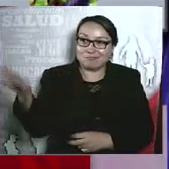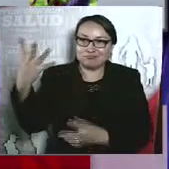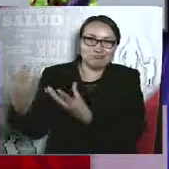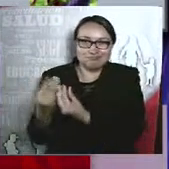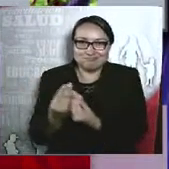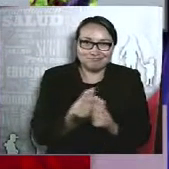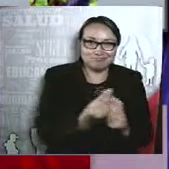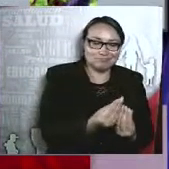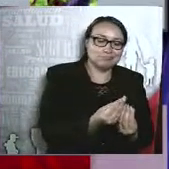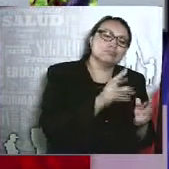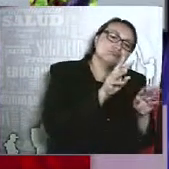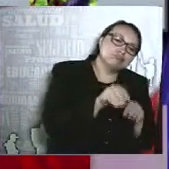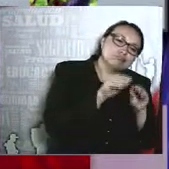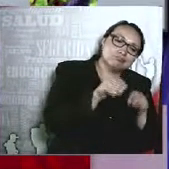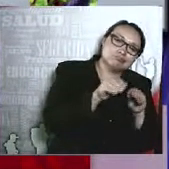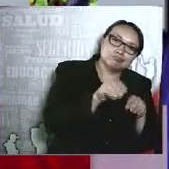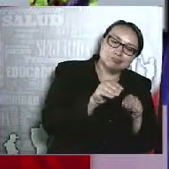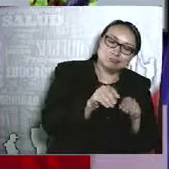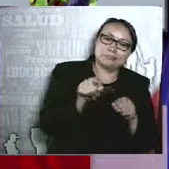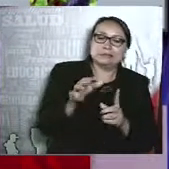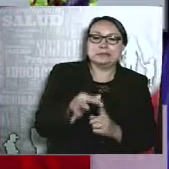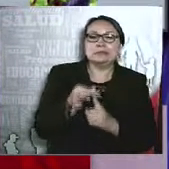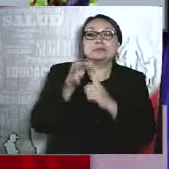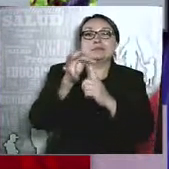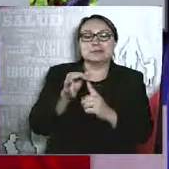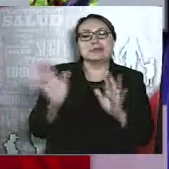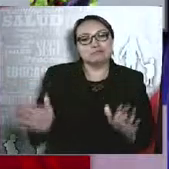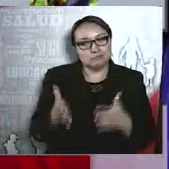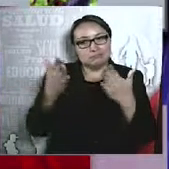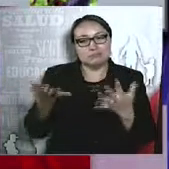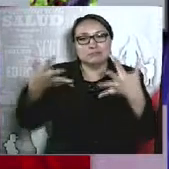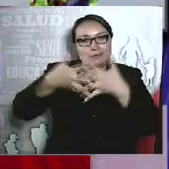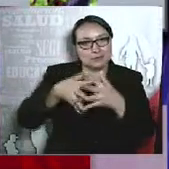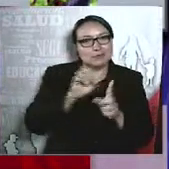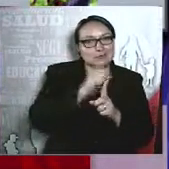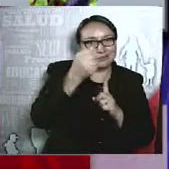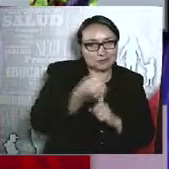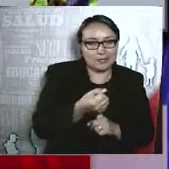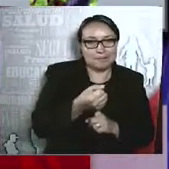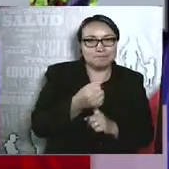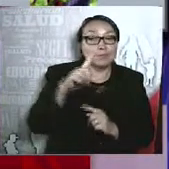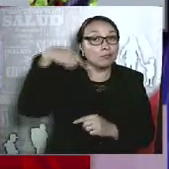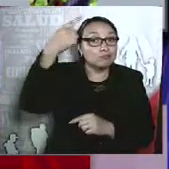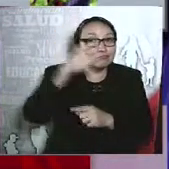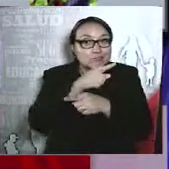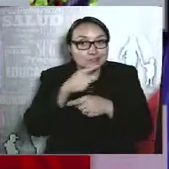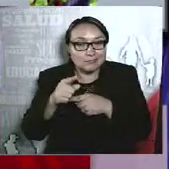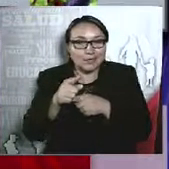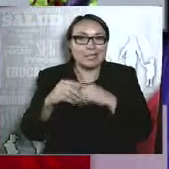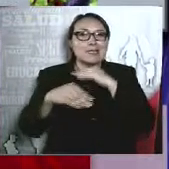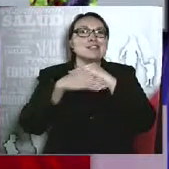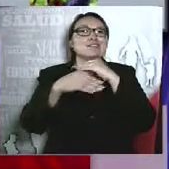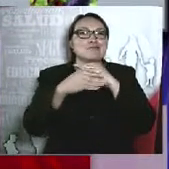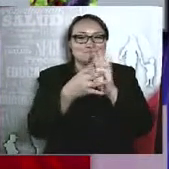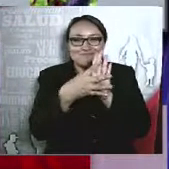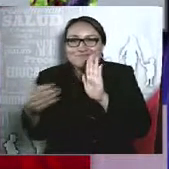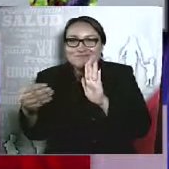de formarse mientras también hacíamos un mayor énfasis en la reintegración. La próxima semana arrancamos un modelo igual en el Valle del